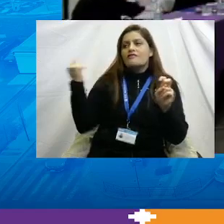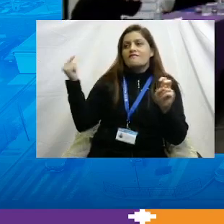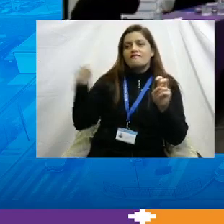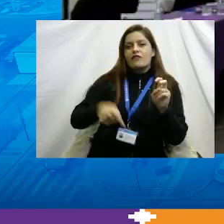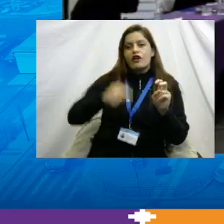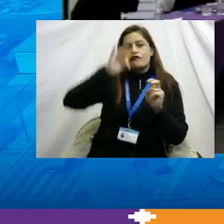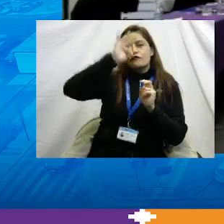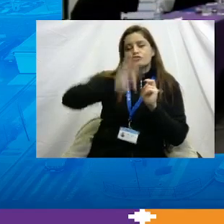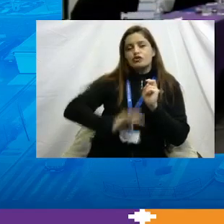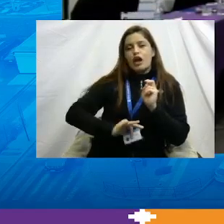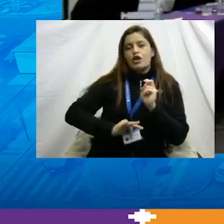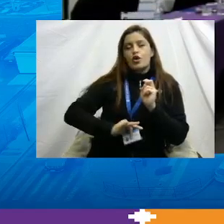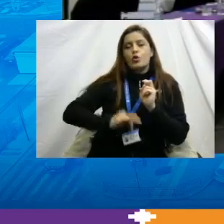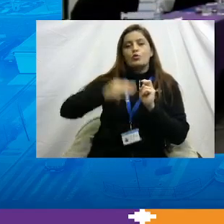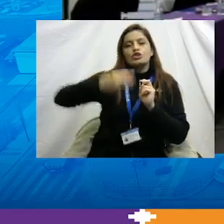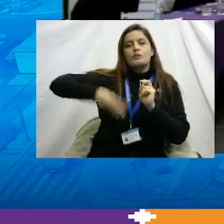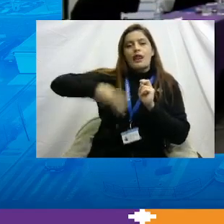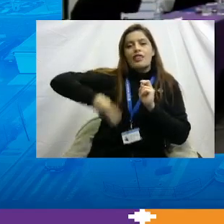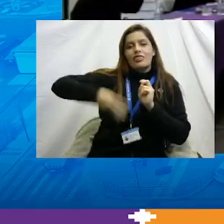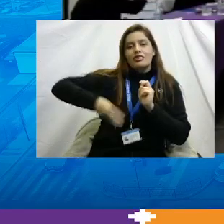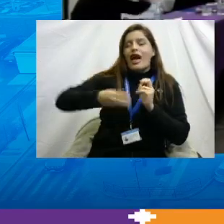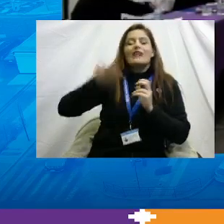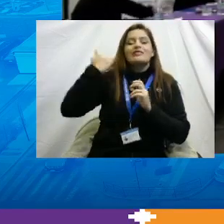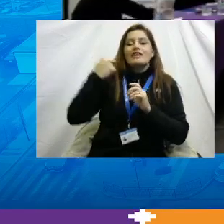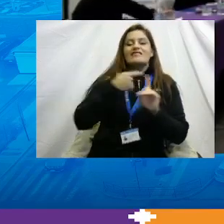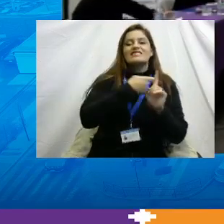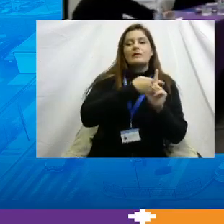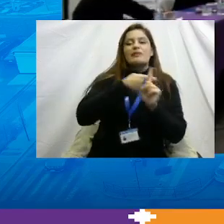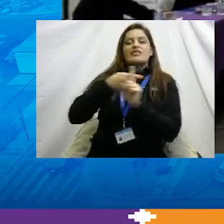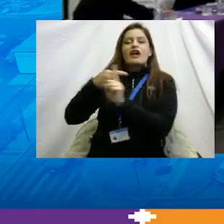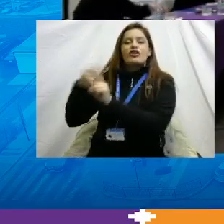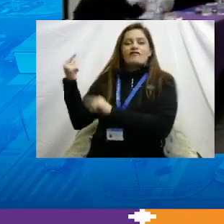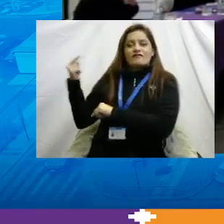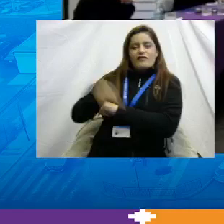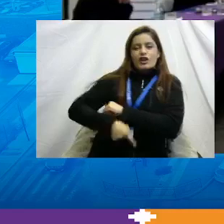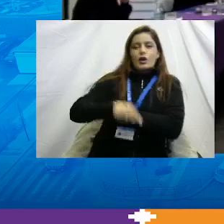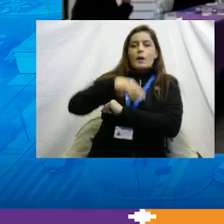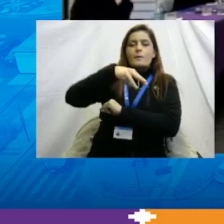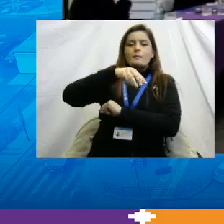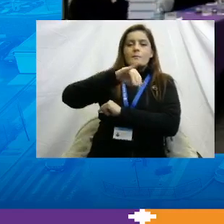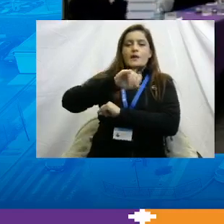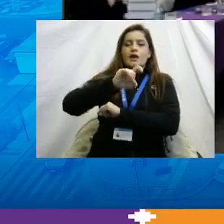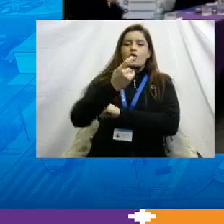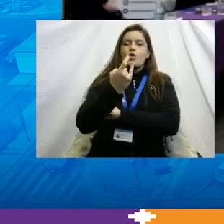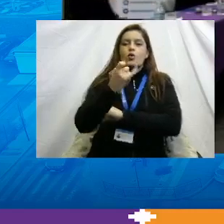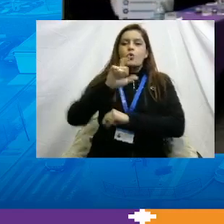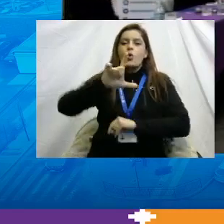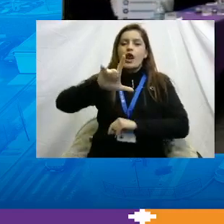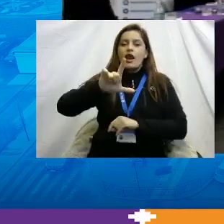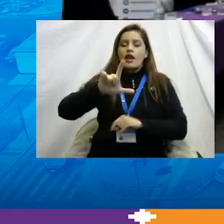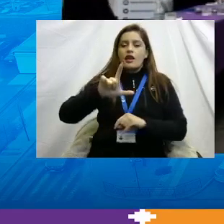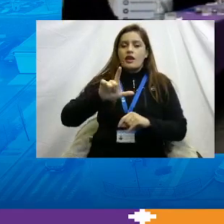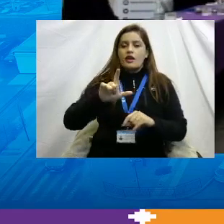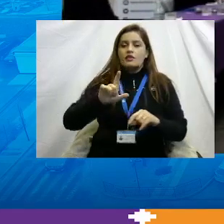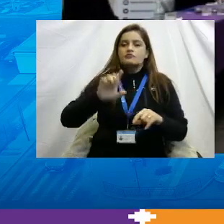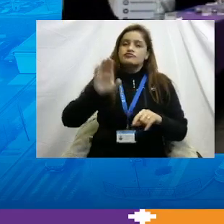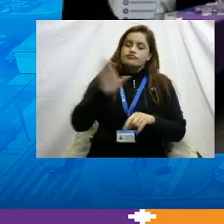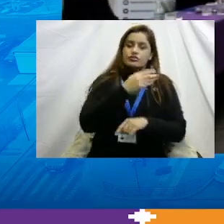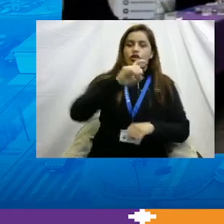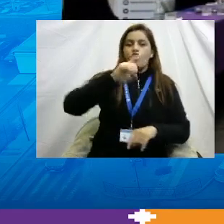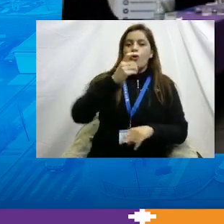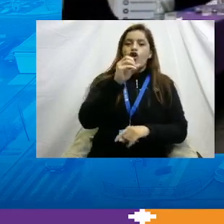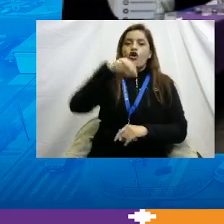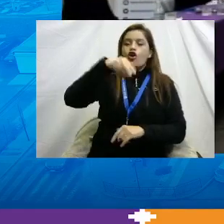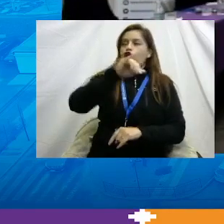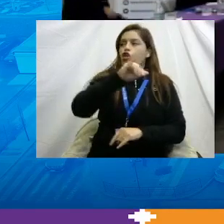funcionario del cementerio, ¿cierto?, don Miguel González, quien solicitaba el tema de entrar a trabajar, lo iba a ver jurídico, entiendo, y en